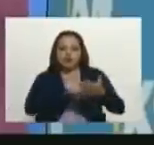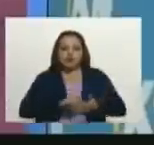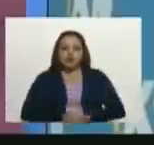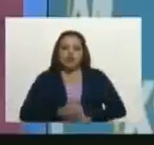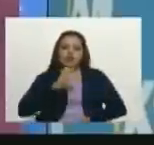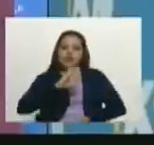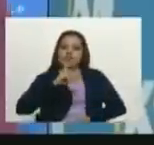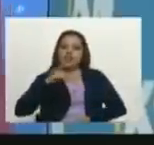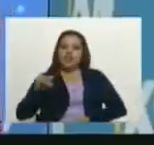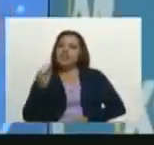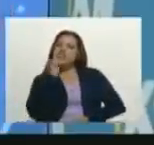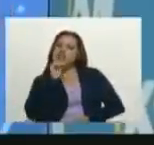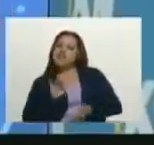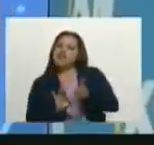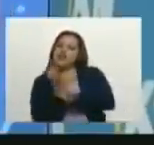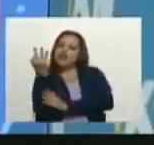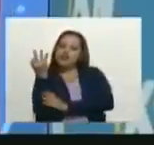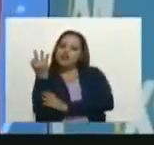diagnóstico integral, ¿quién los fundó?